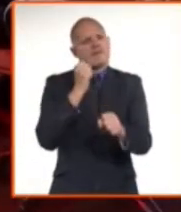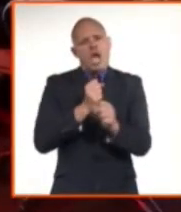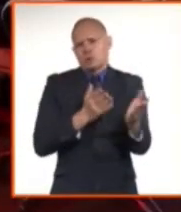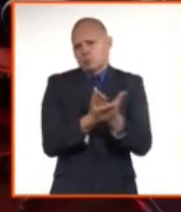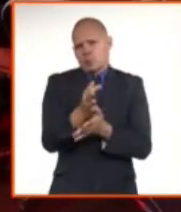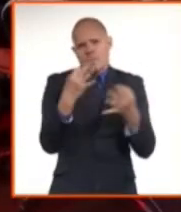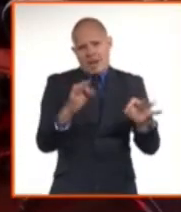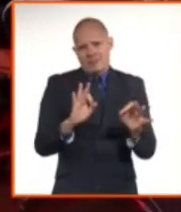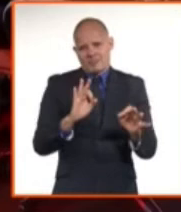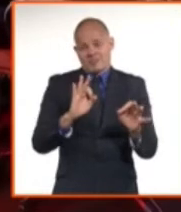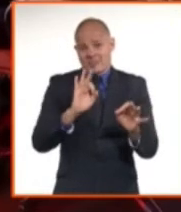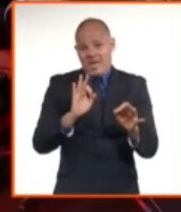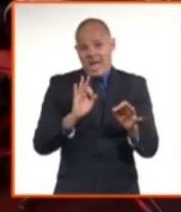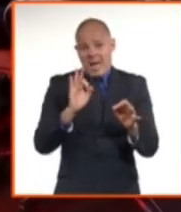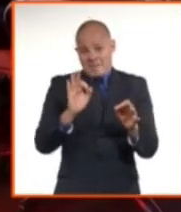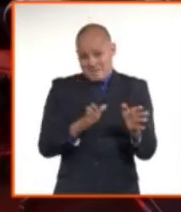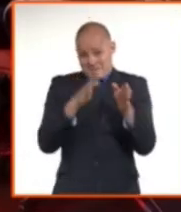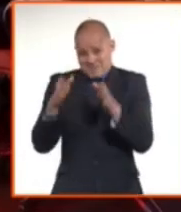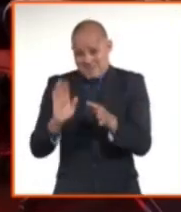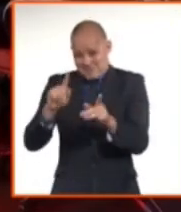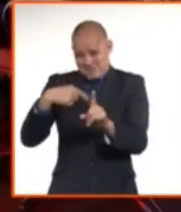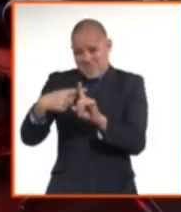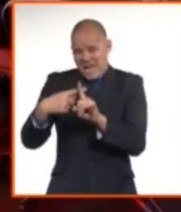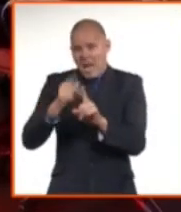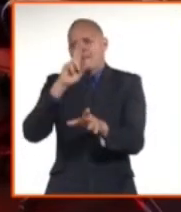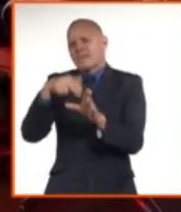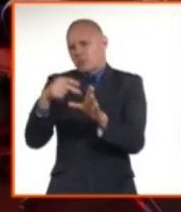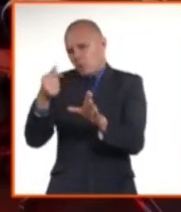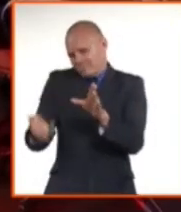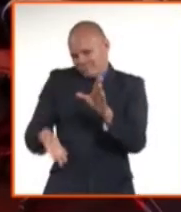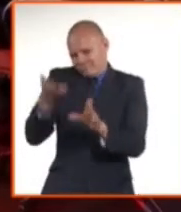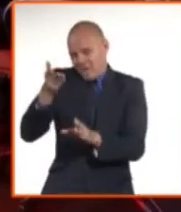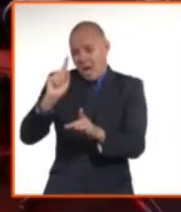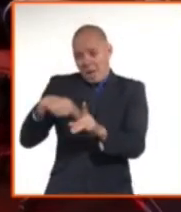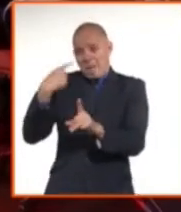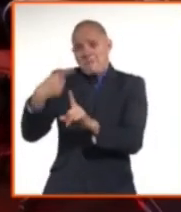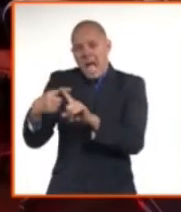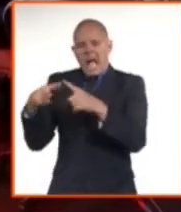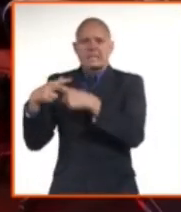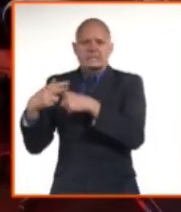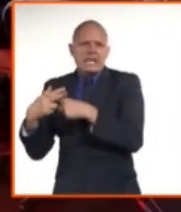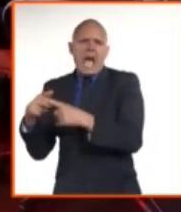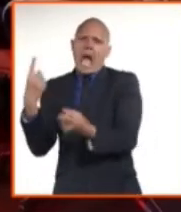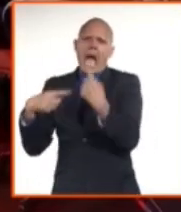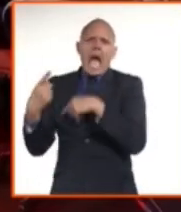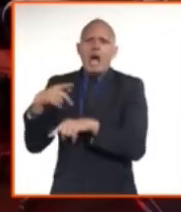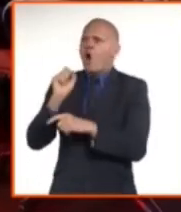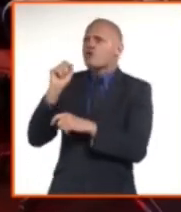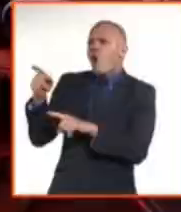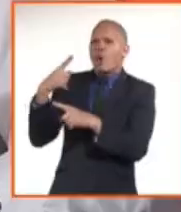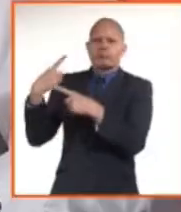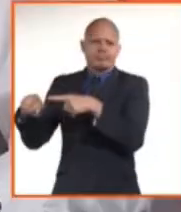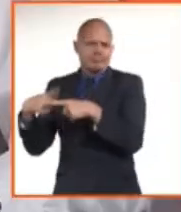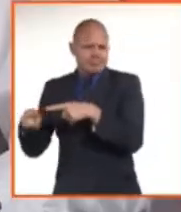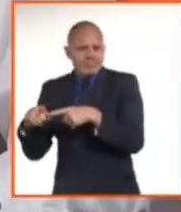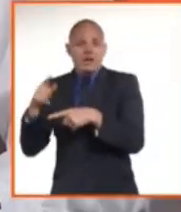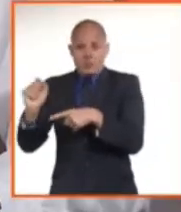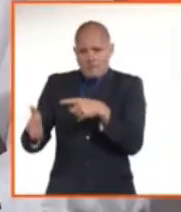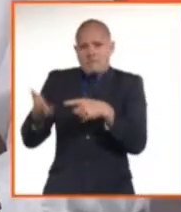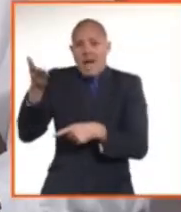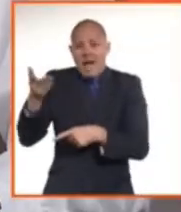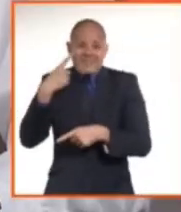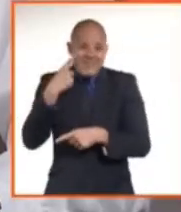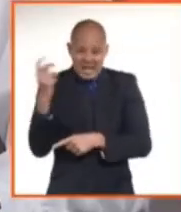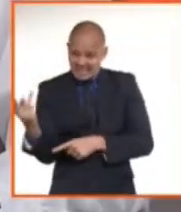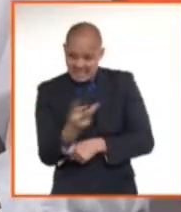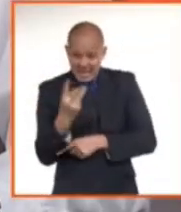costo del combustible y hay que agregarle las inversiones o mantenimiento amplio que hay que hacer. Capital es fundamentalmente capitalizar. Que hay que decir que esto es una